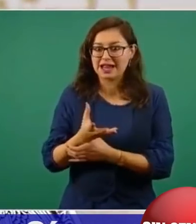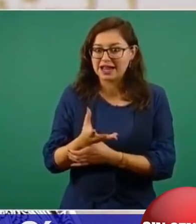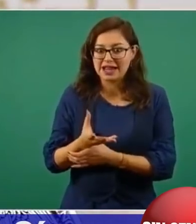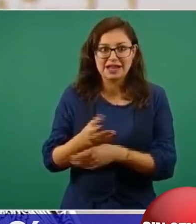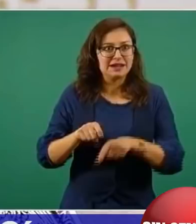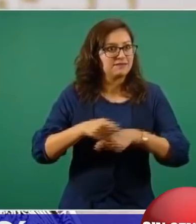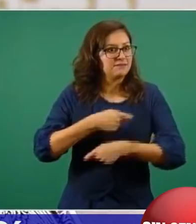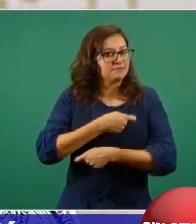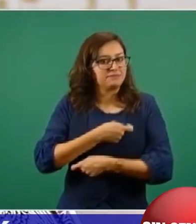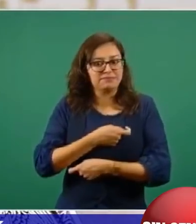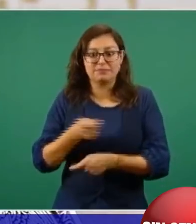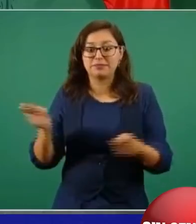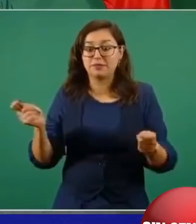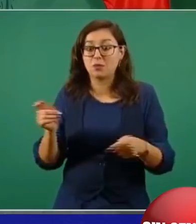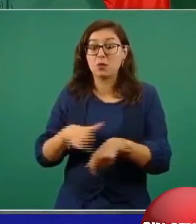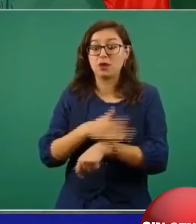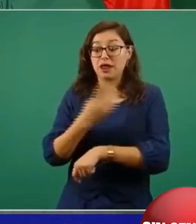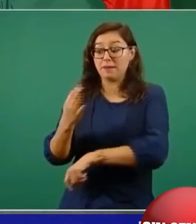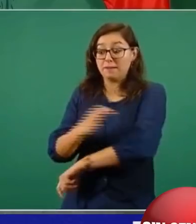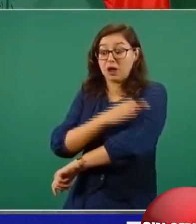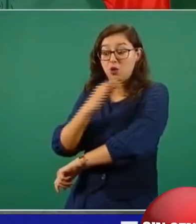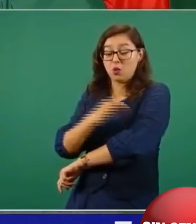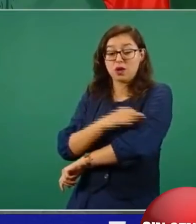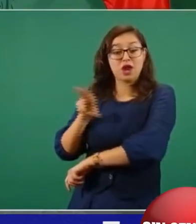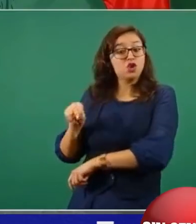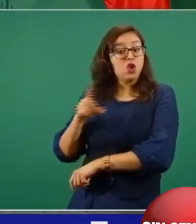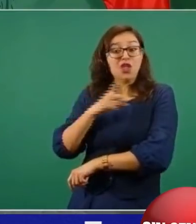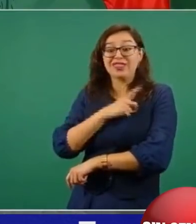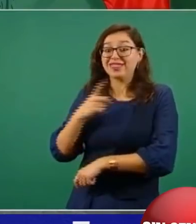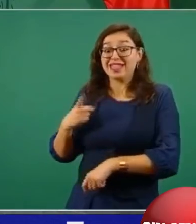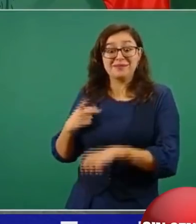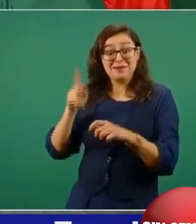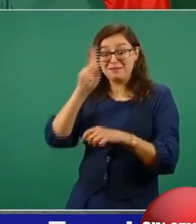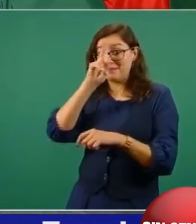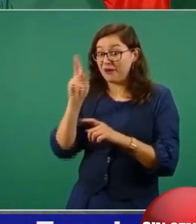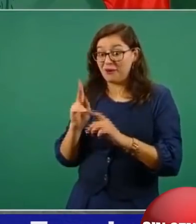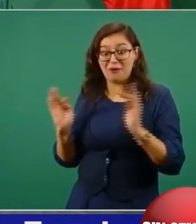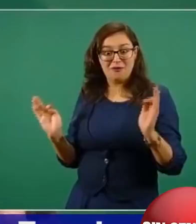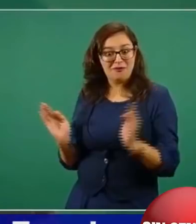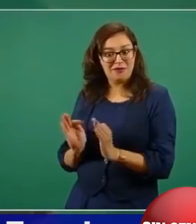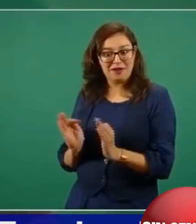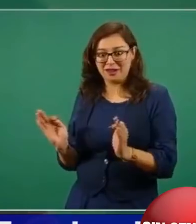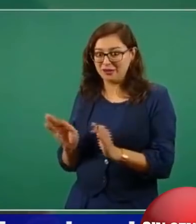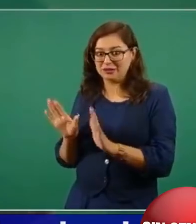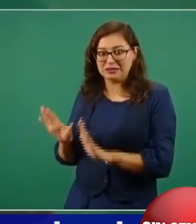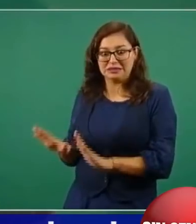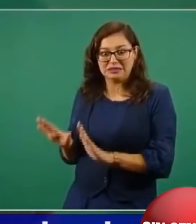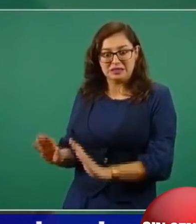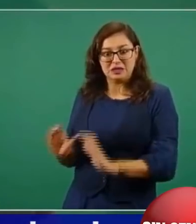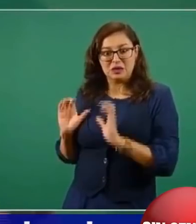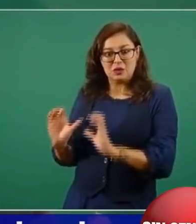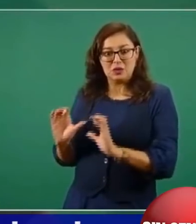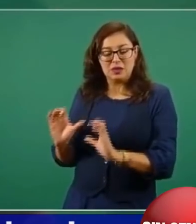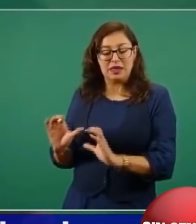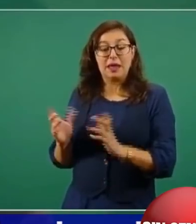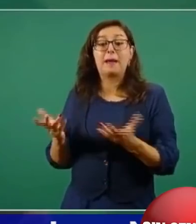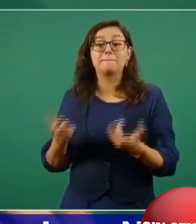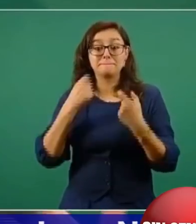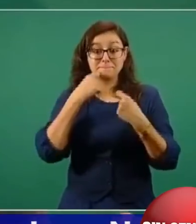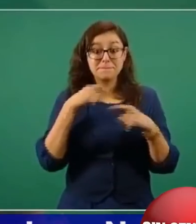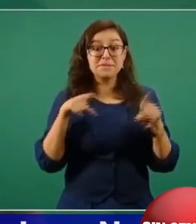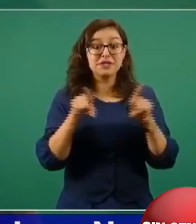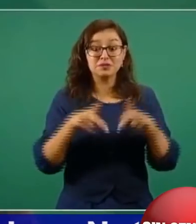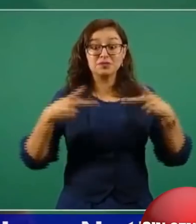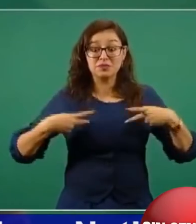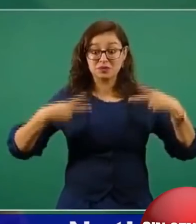hubiera congelado y se habría dañado. Y la otra razón también importantísima es las personas adultas mayores son vulnerables